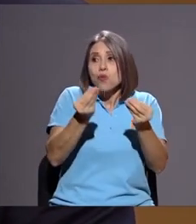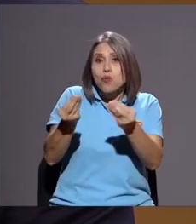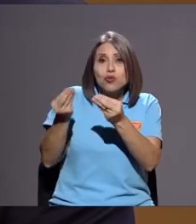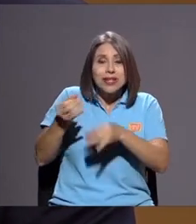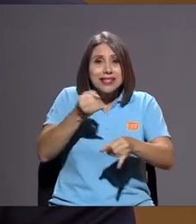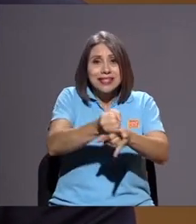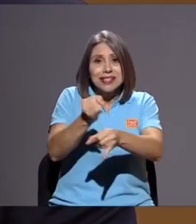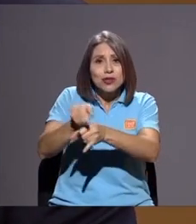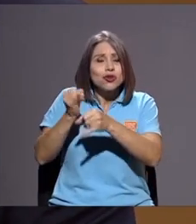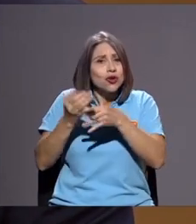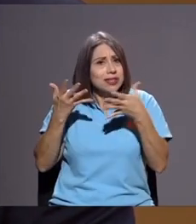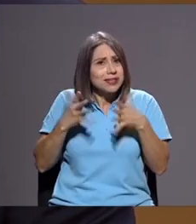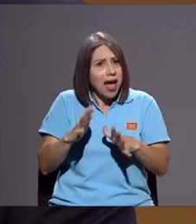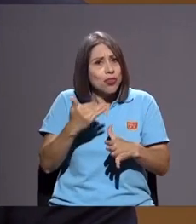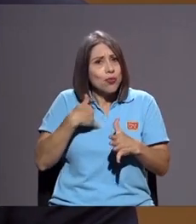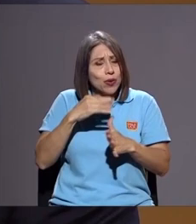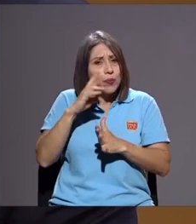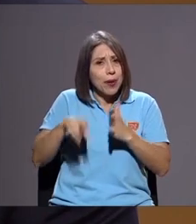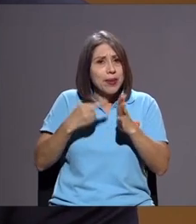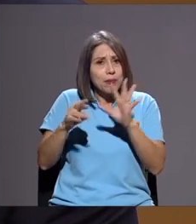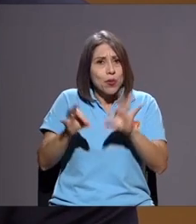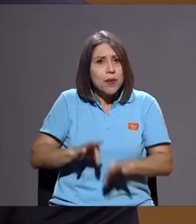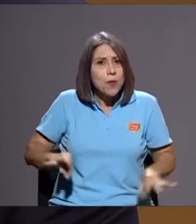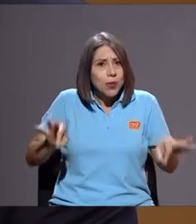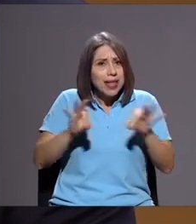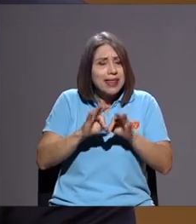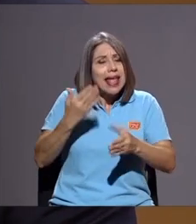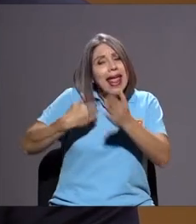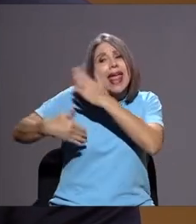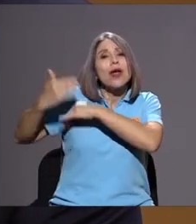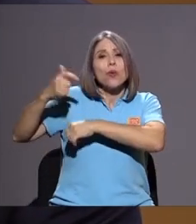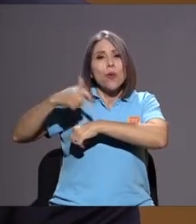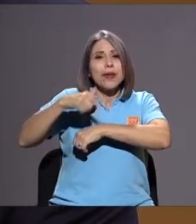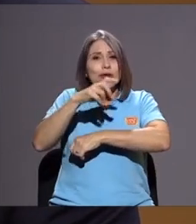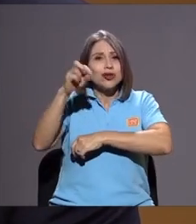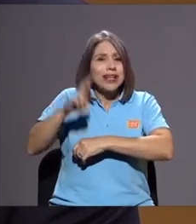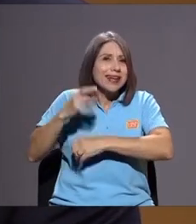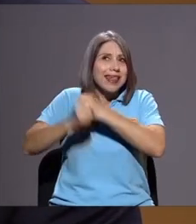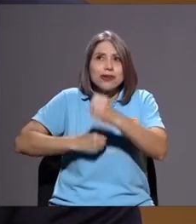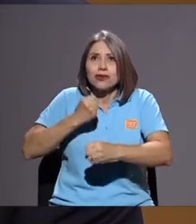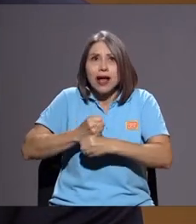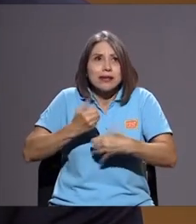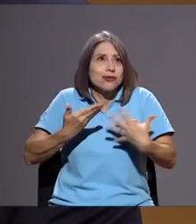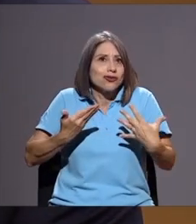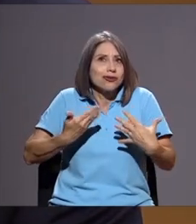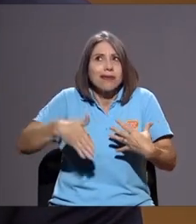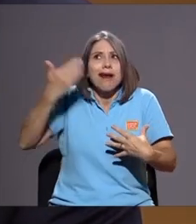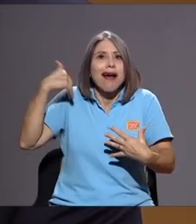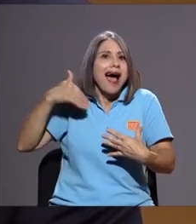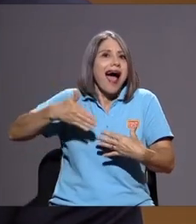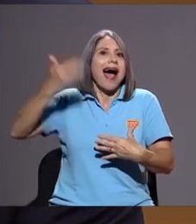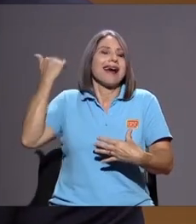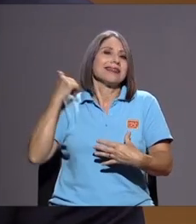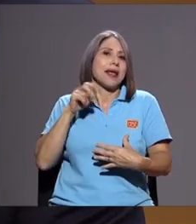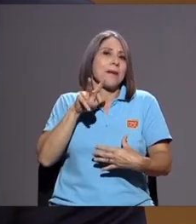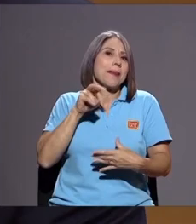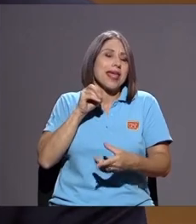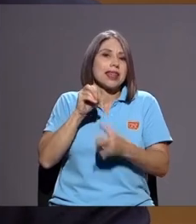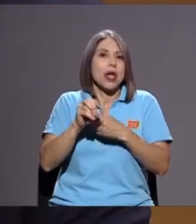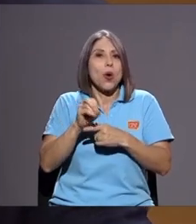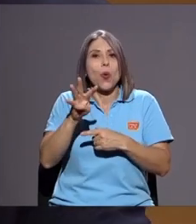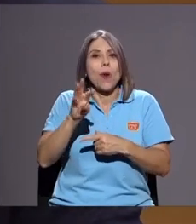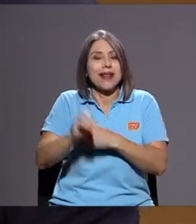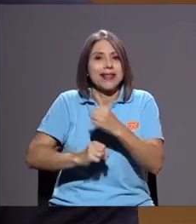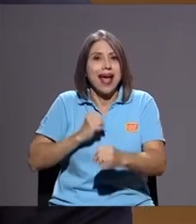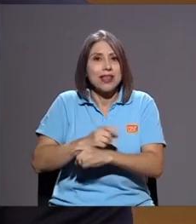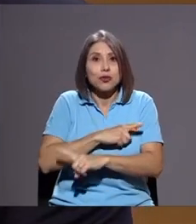tiene un papel muy importante en un momento de la costa rica de los años de hace 20 años 30 años 40 años pero no